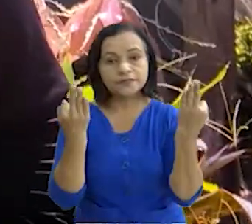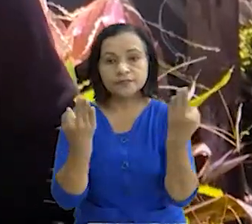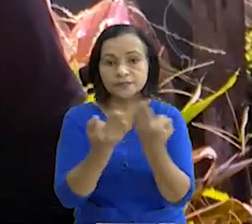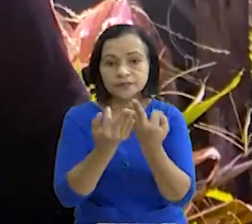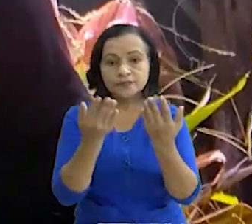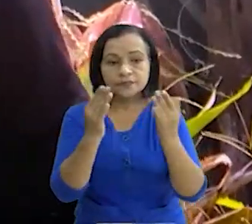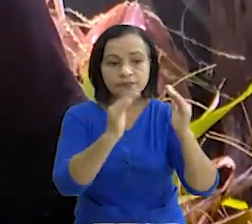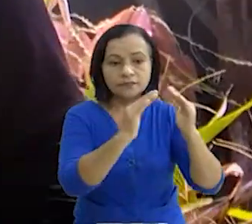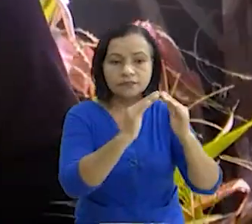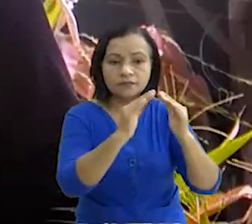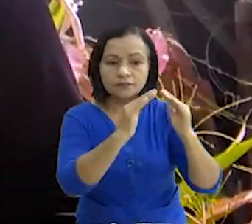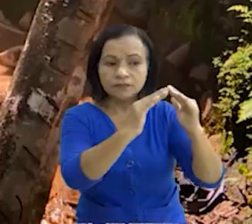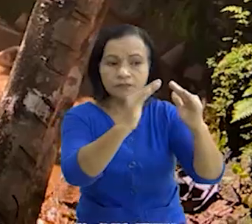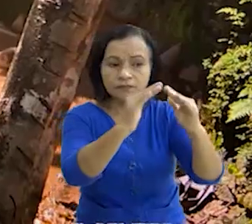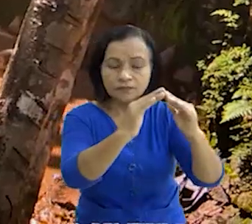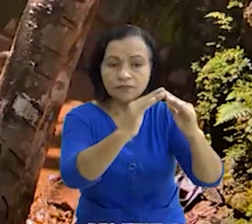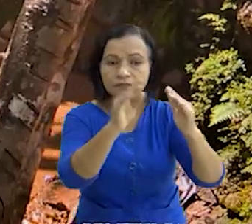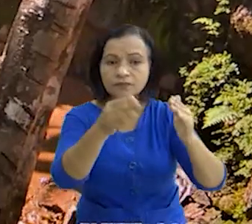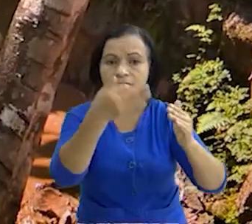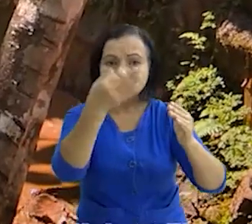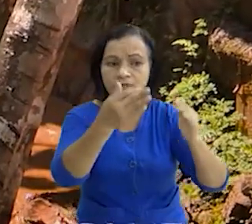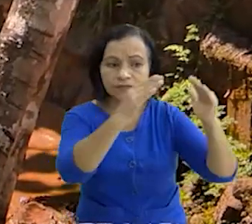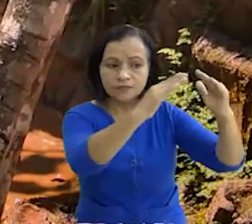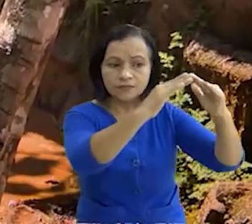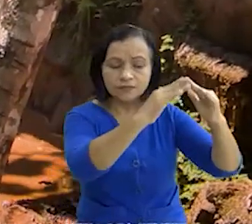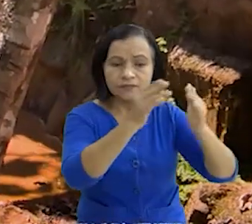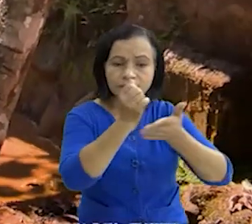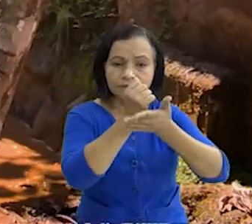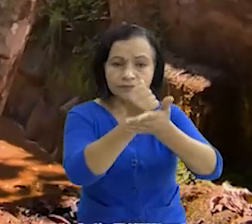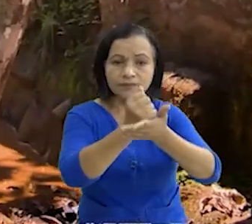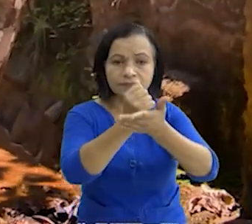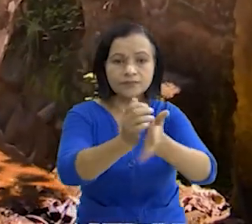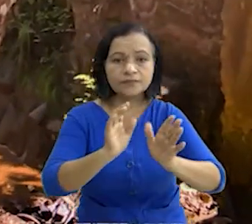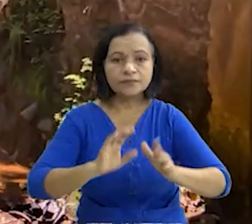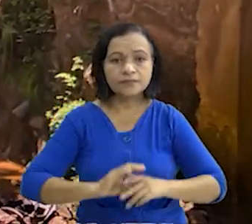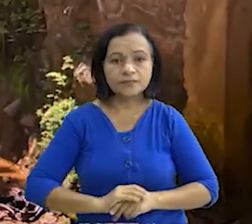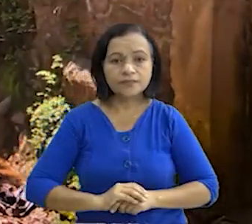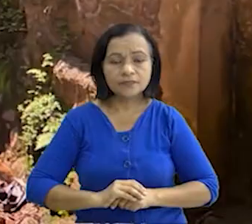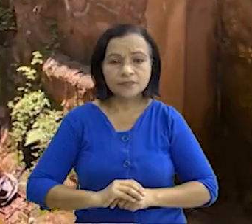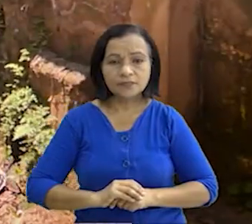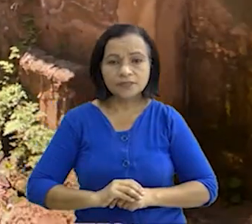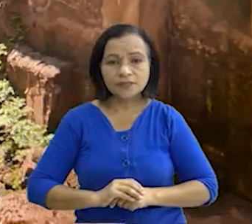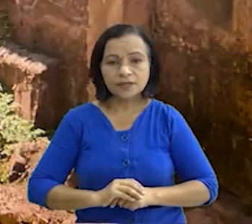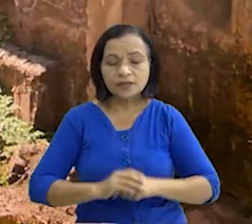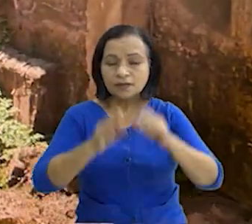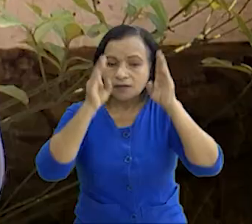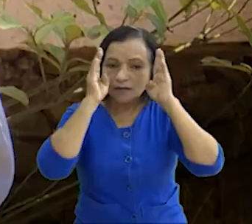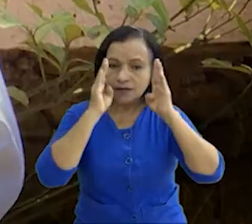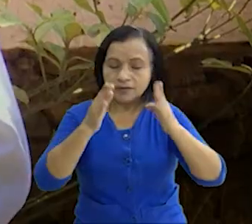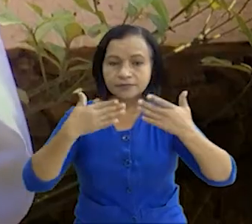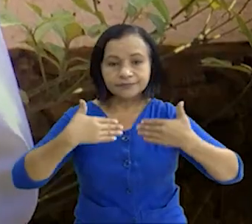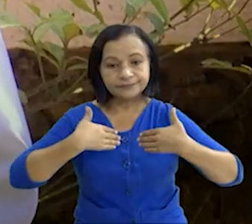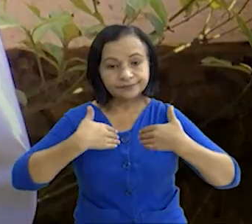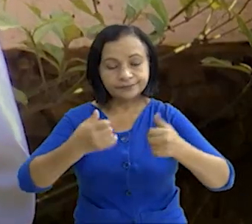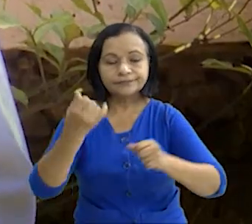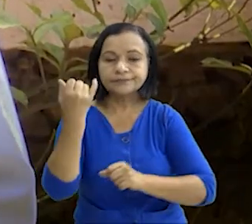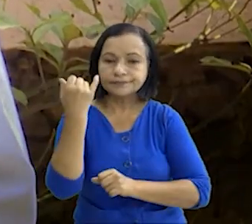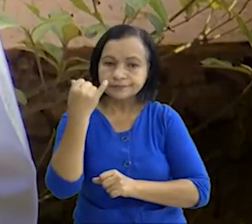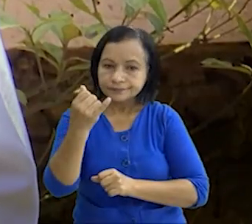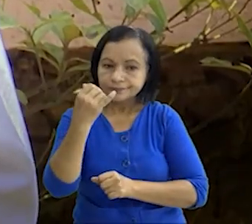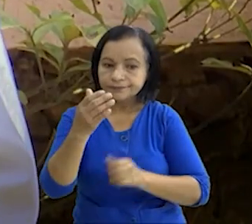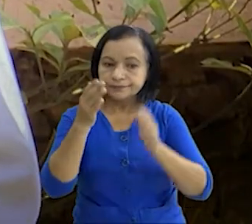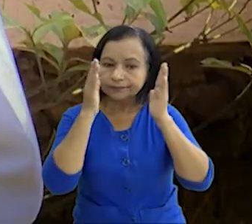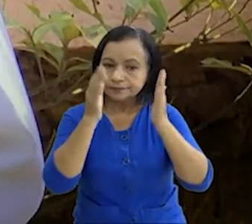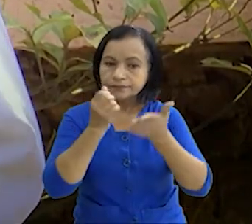se ubicara en lugares seguros. Aparte de atención en salud, sí, también